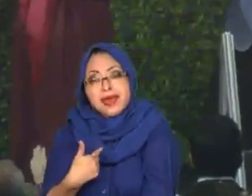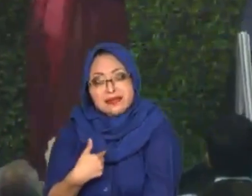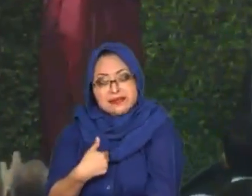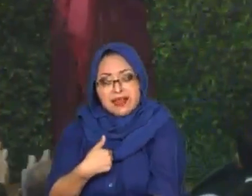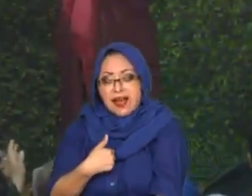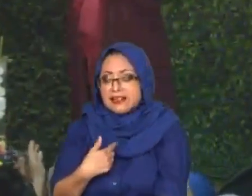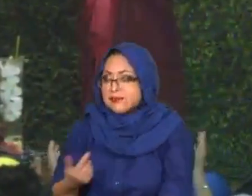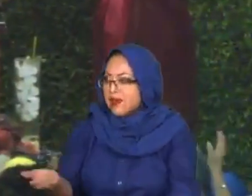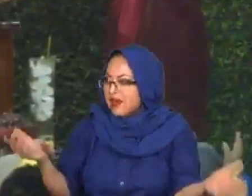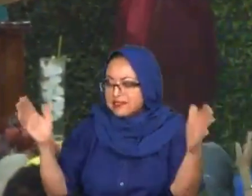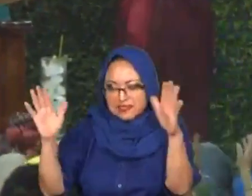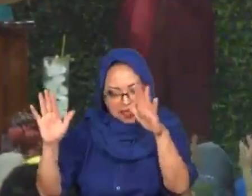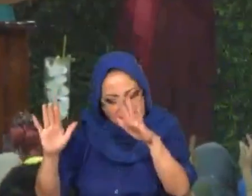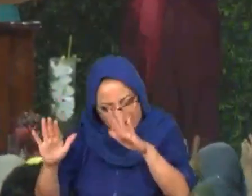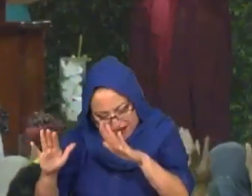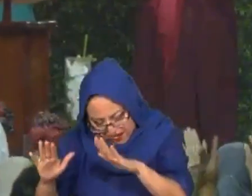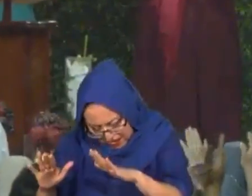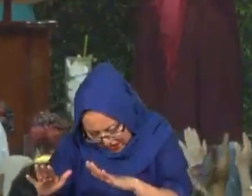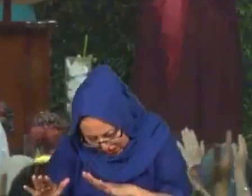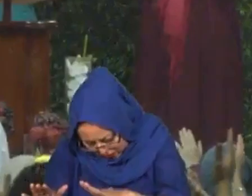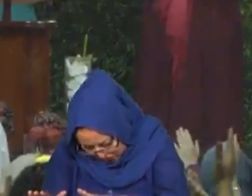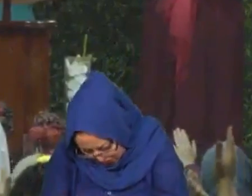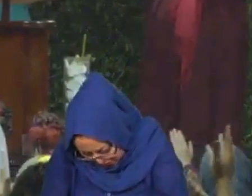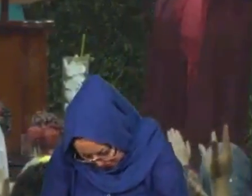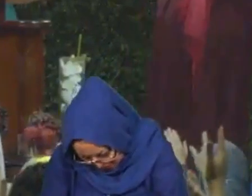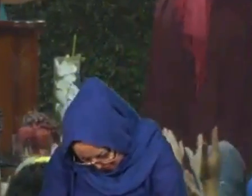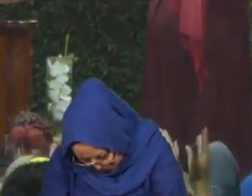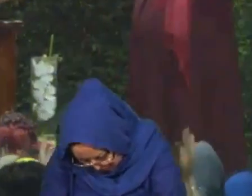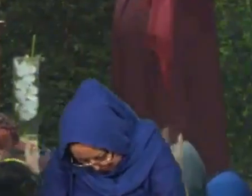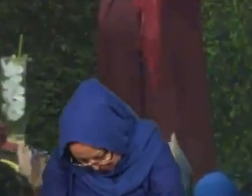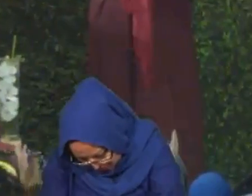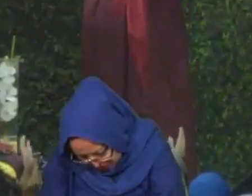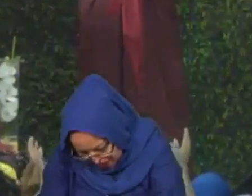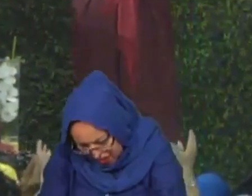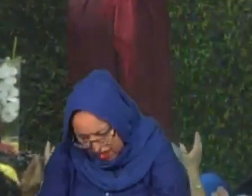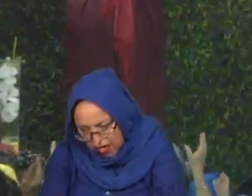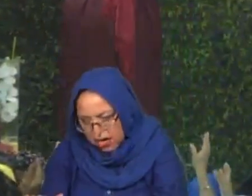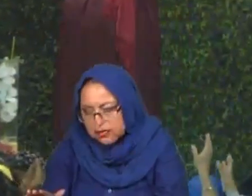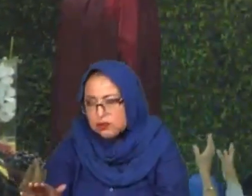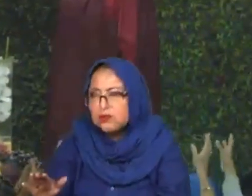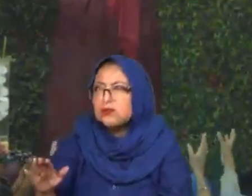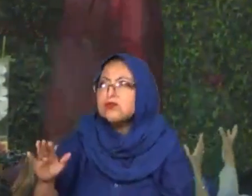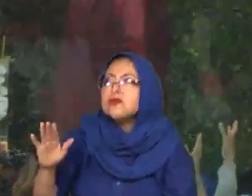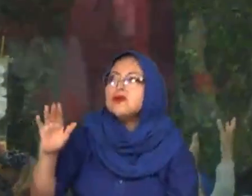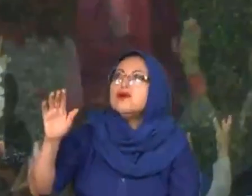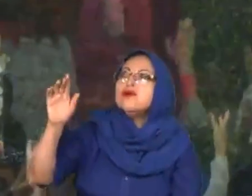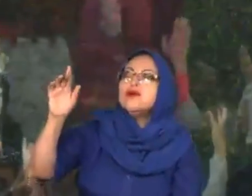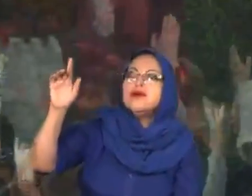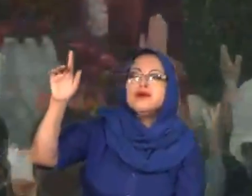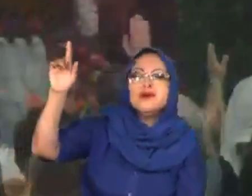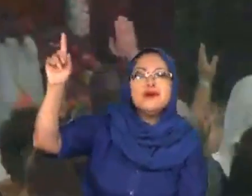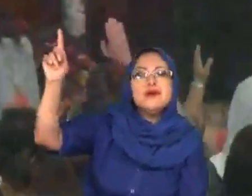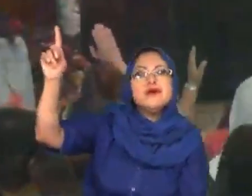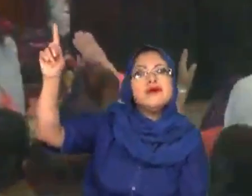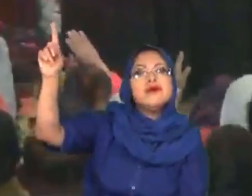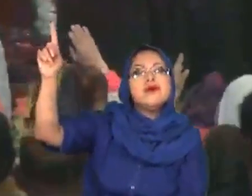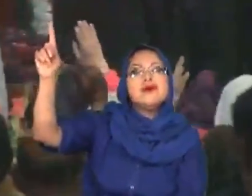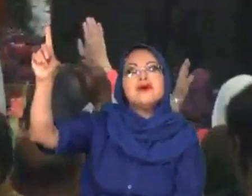hoy, mientras me acerco a